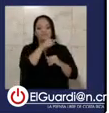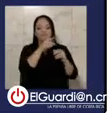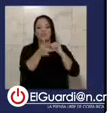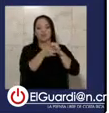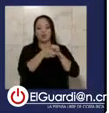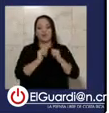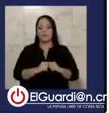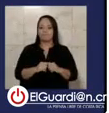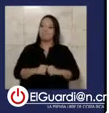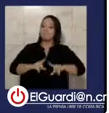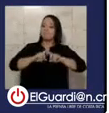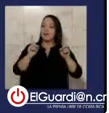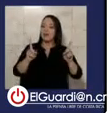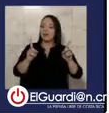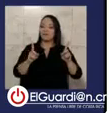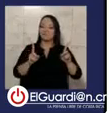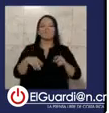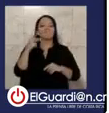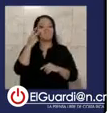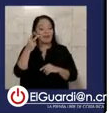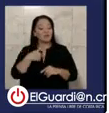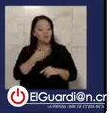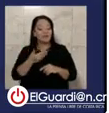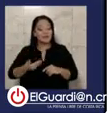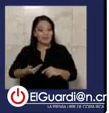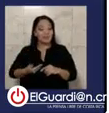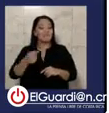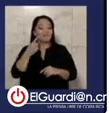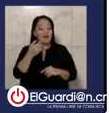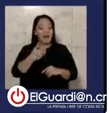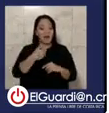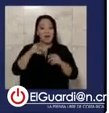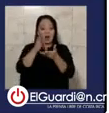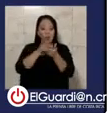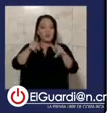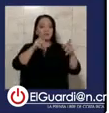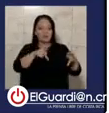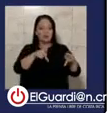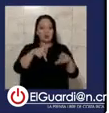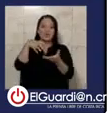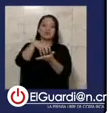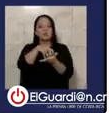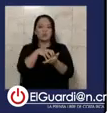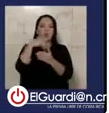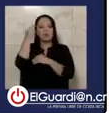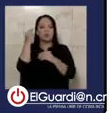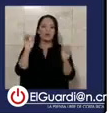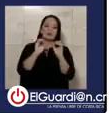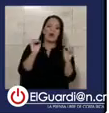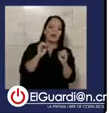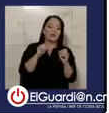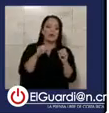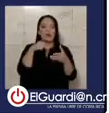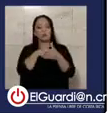tecnologías. Pero, señor presidente, a quienes dudan de la determinación de este gobierno en la lucha